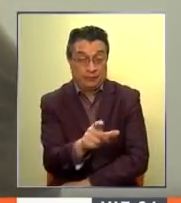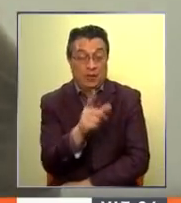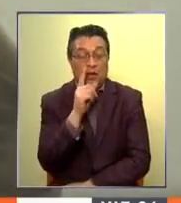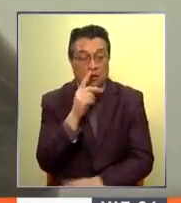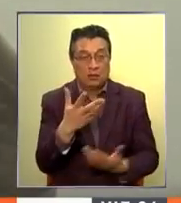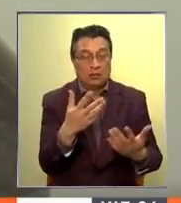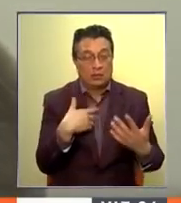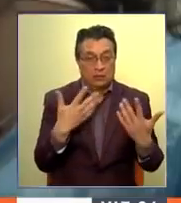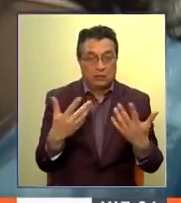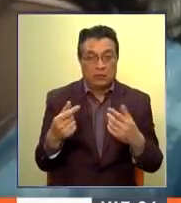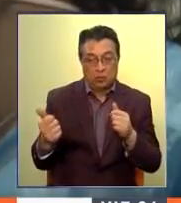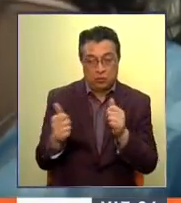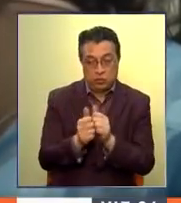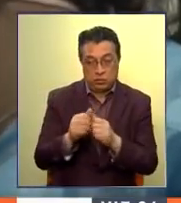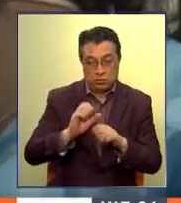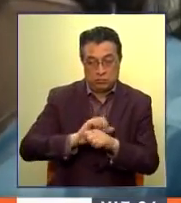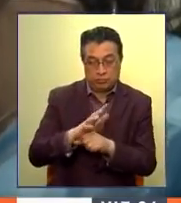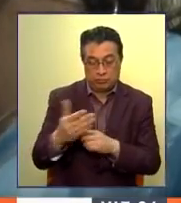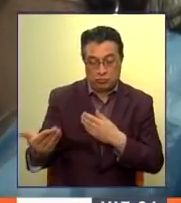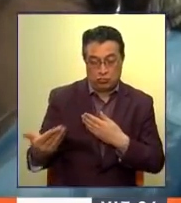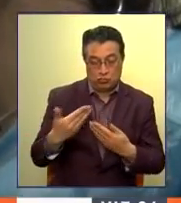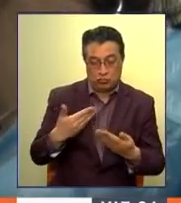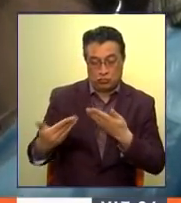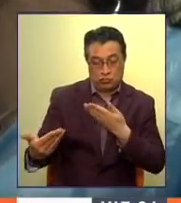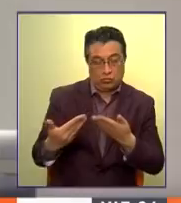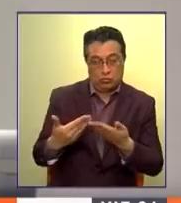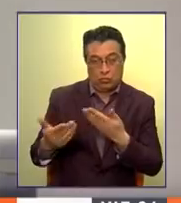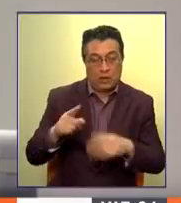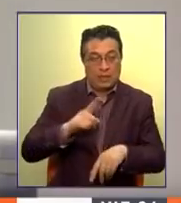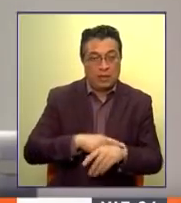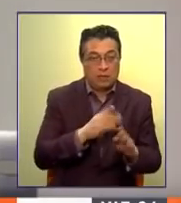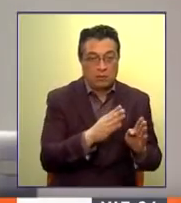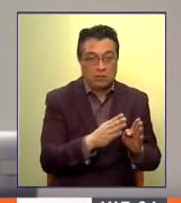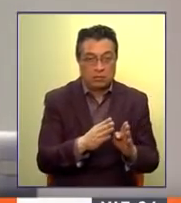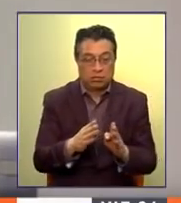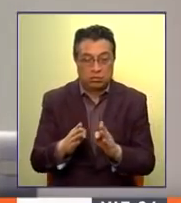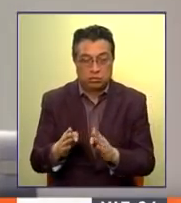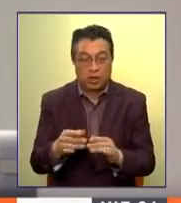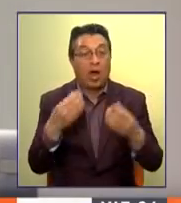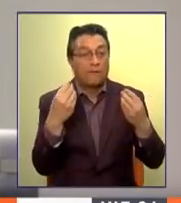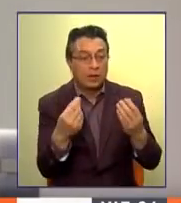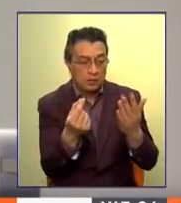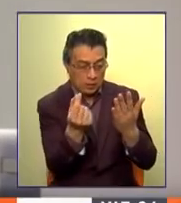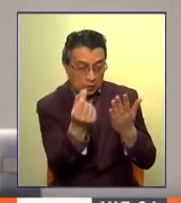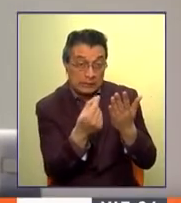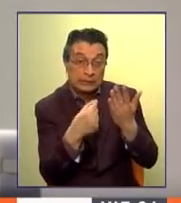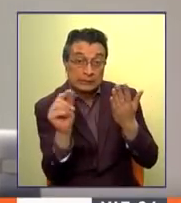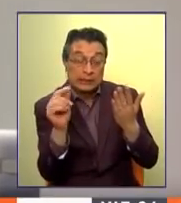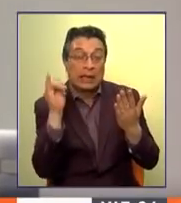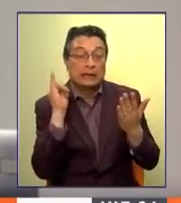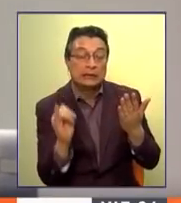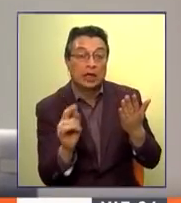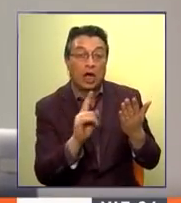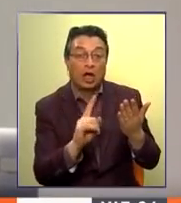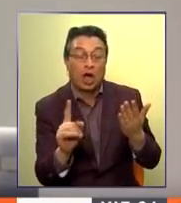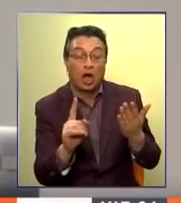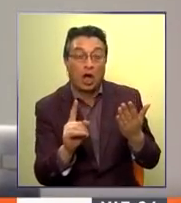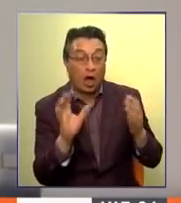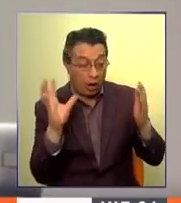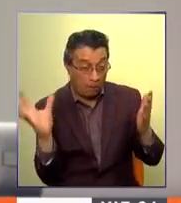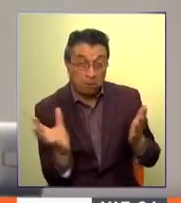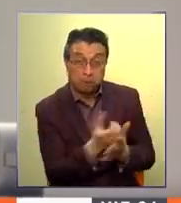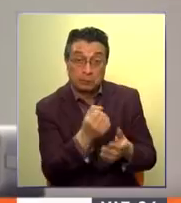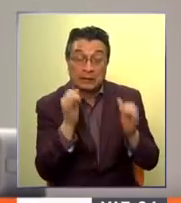exposición a la enfermedad infecciosa por un periodo de tiempo, para sacar conclusiones si la vacuna tiene finalmente el